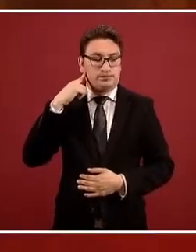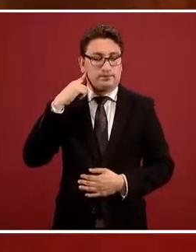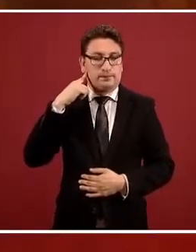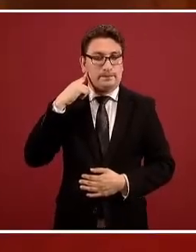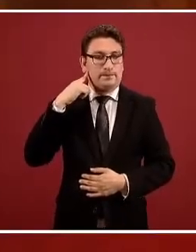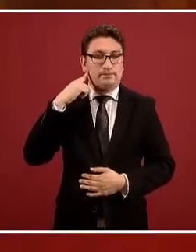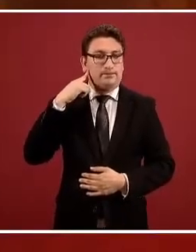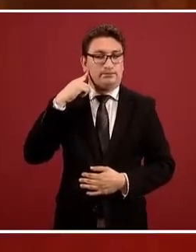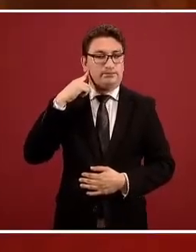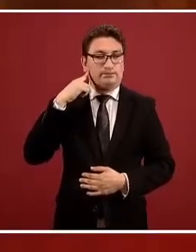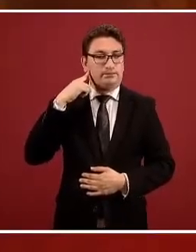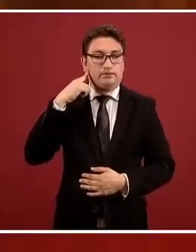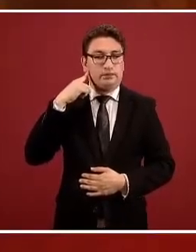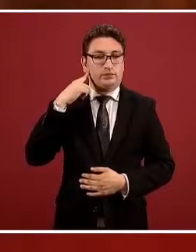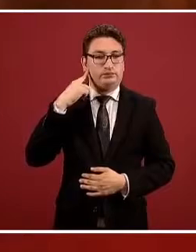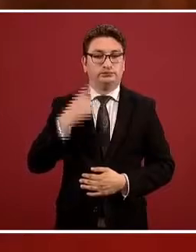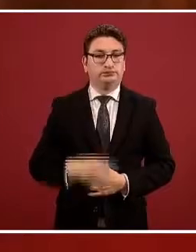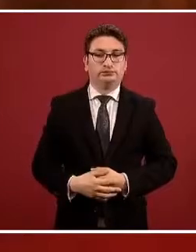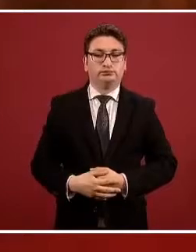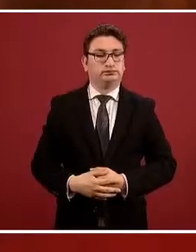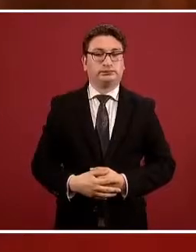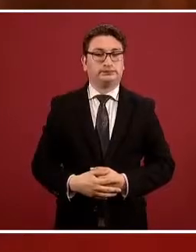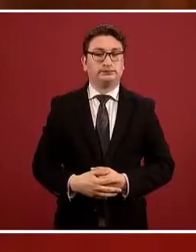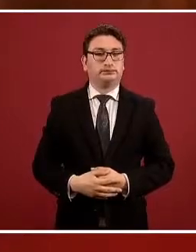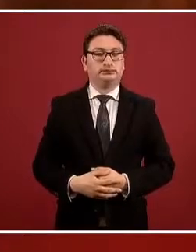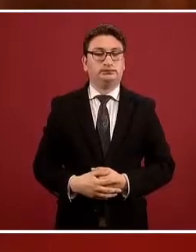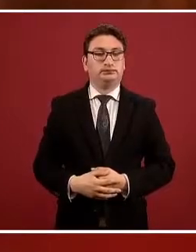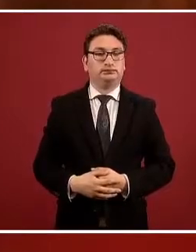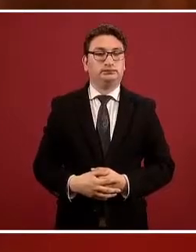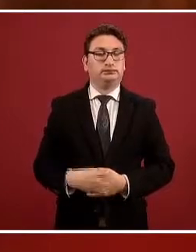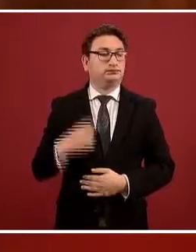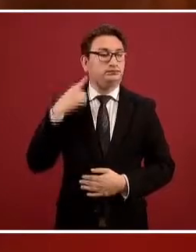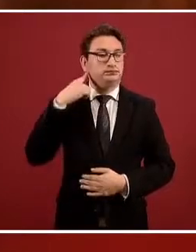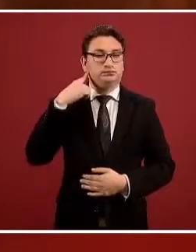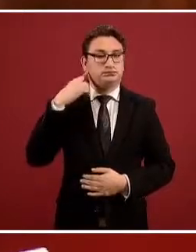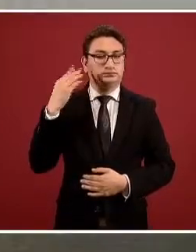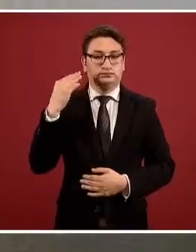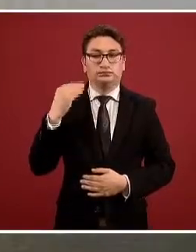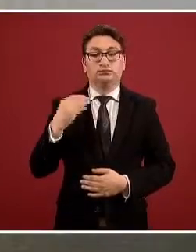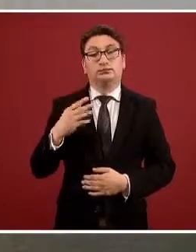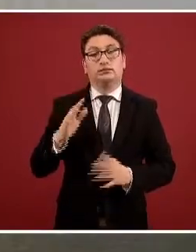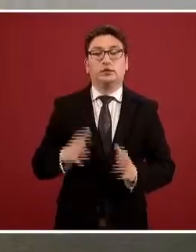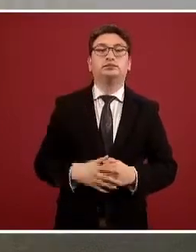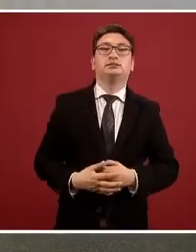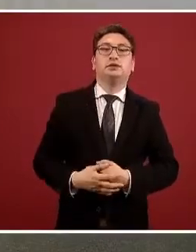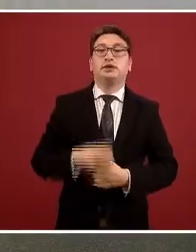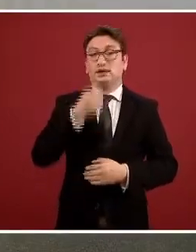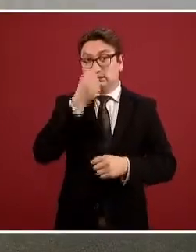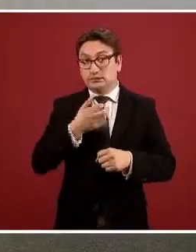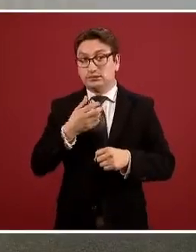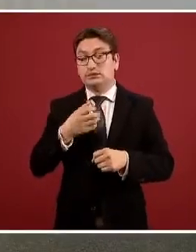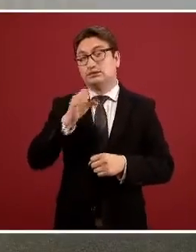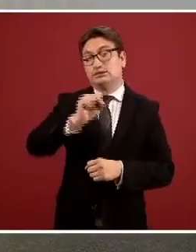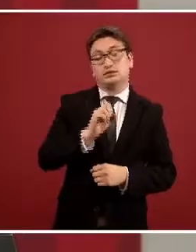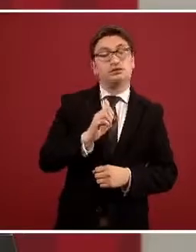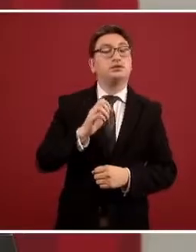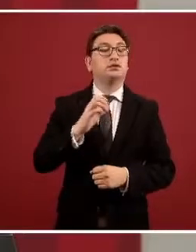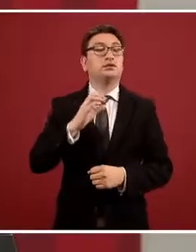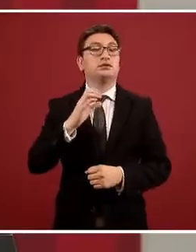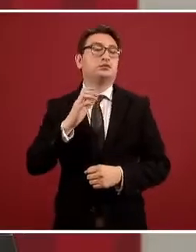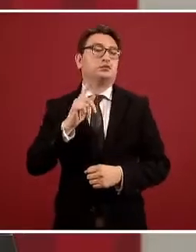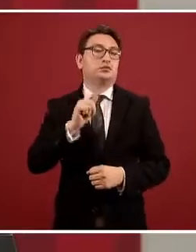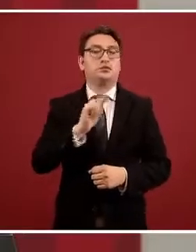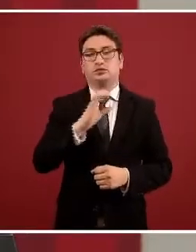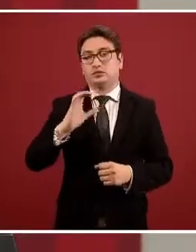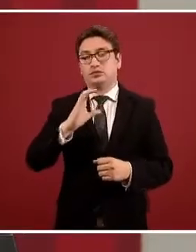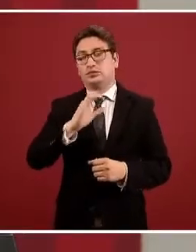un caso extremo se levanten las plumas o algo así para prevenir la salud de… Tendrá que revisar la Secretaría de Comunicaciones y Transportes de qué manera